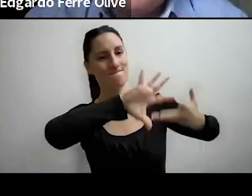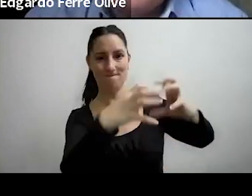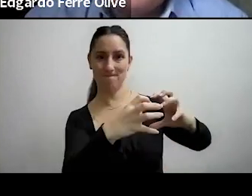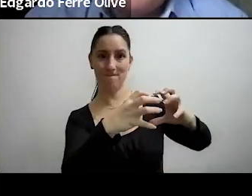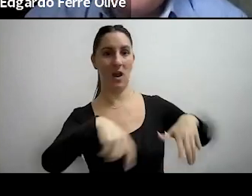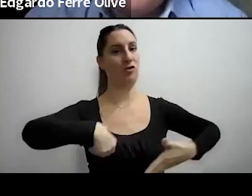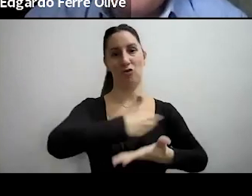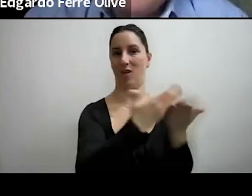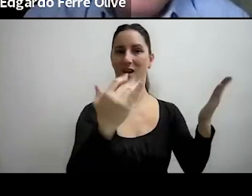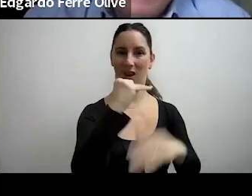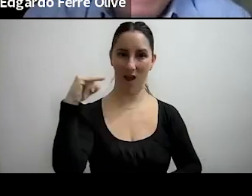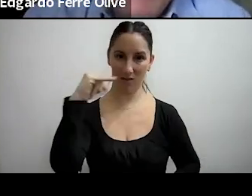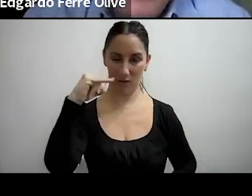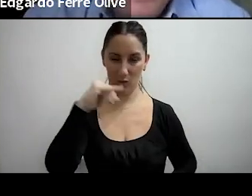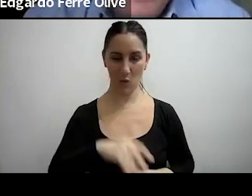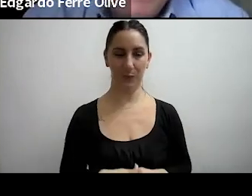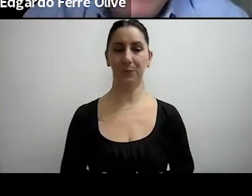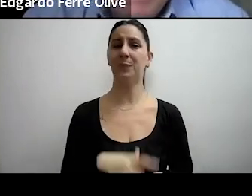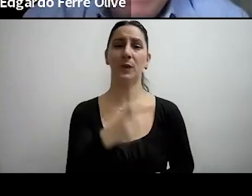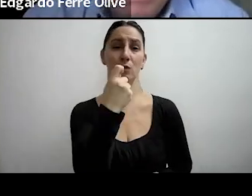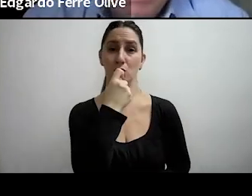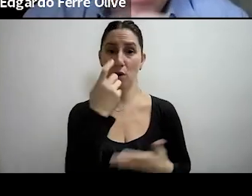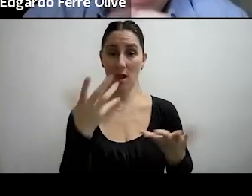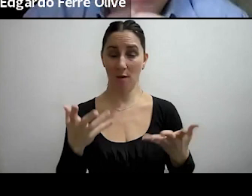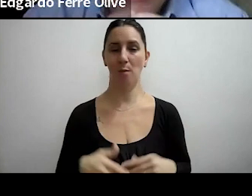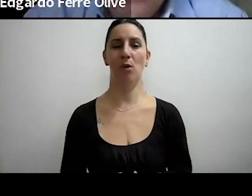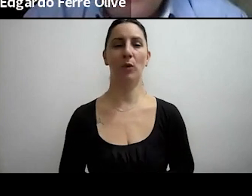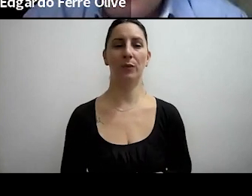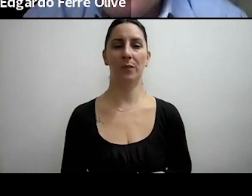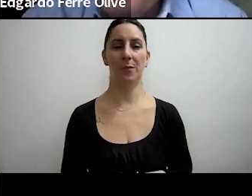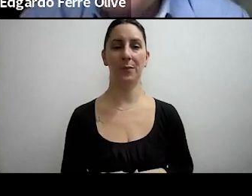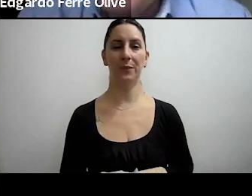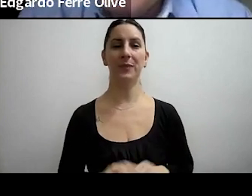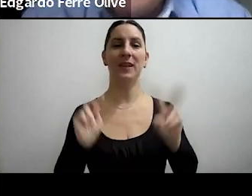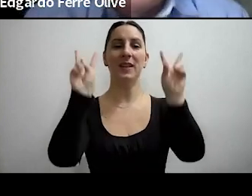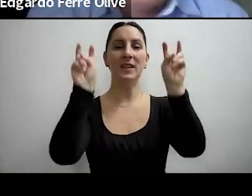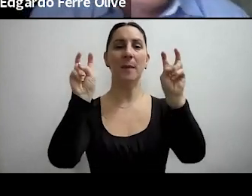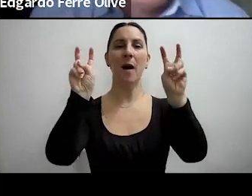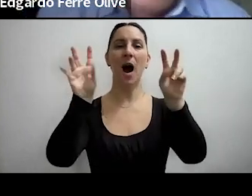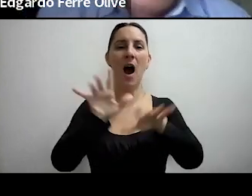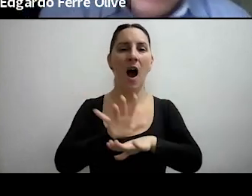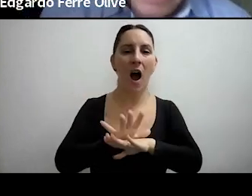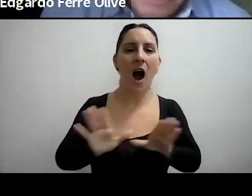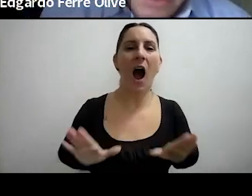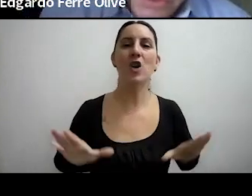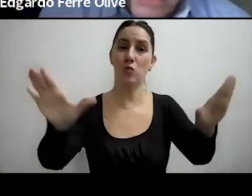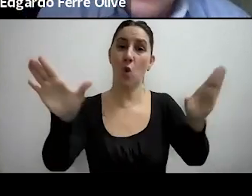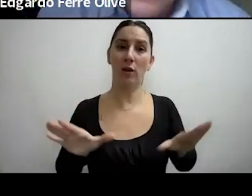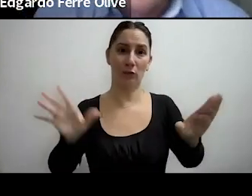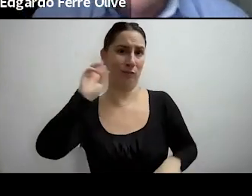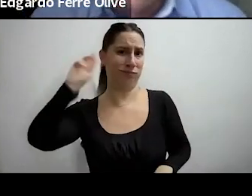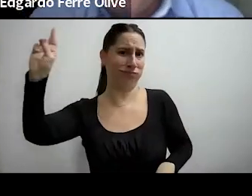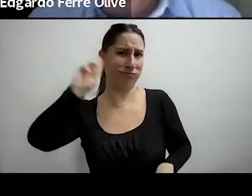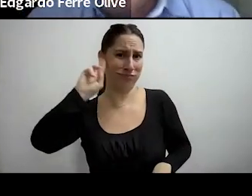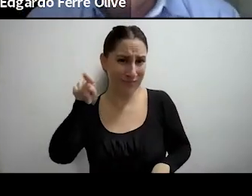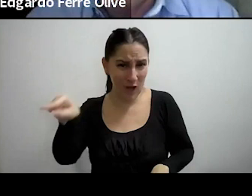sociedad. ¿Está bien? Por ejemplo, el tema sonoro con los aeropuertos. Los aeropuertos producen